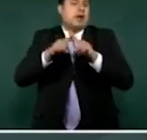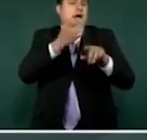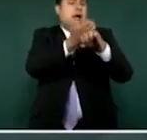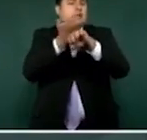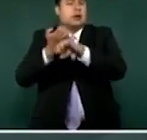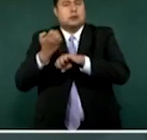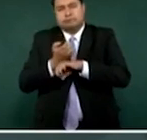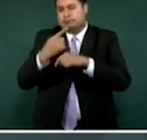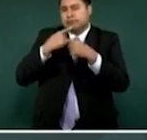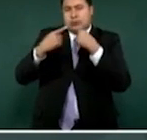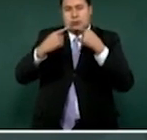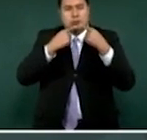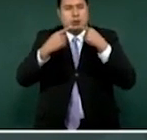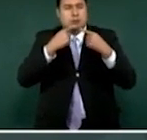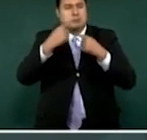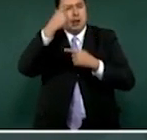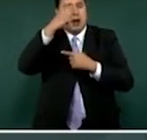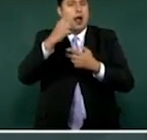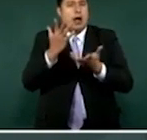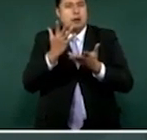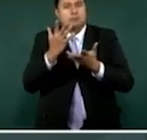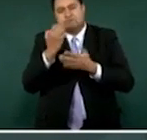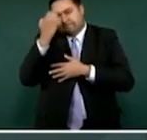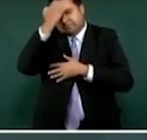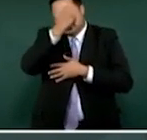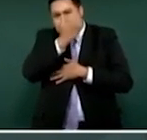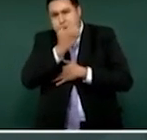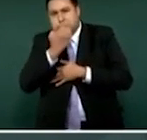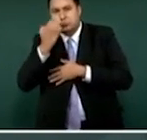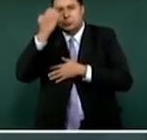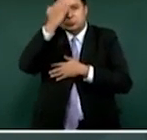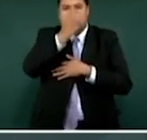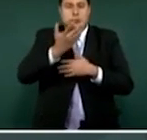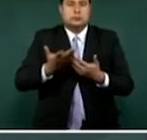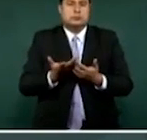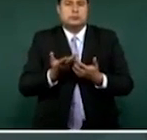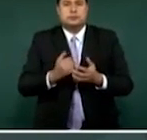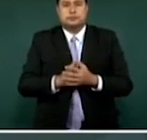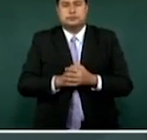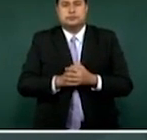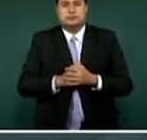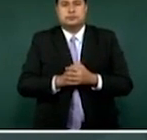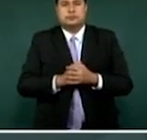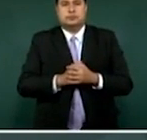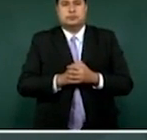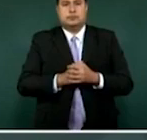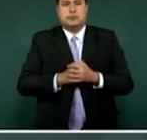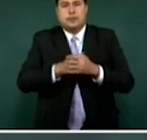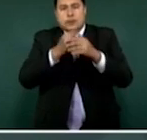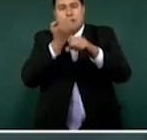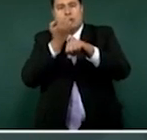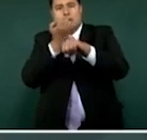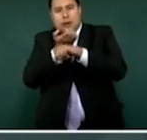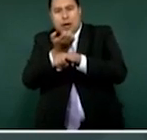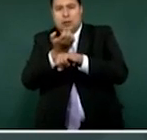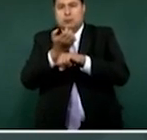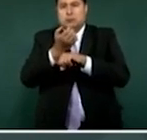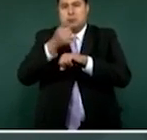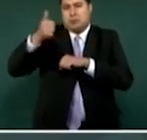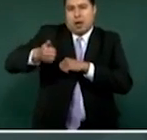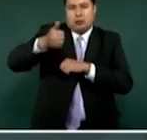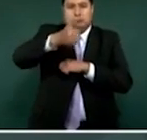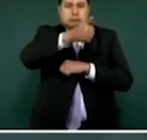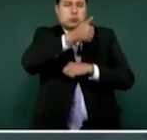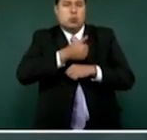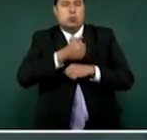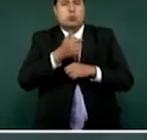poder revisar en el estado correspondiente